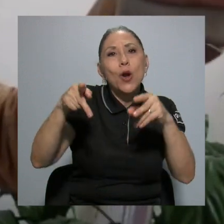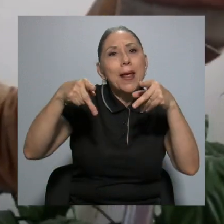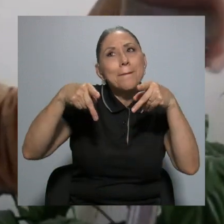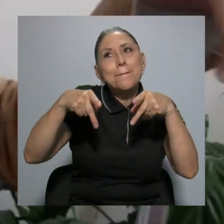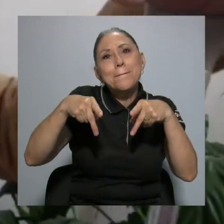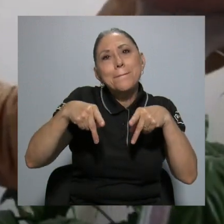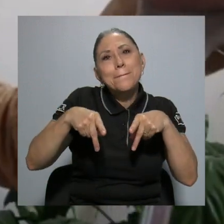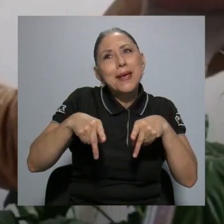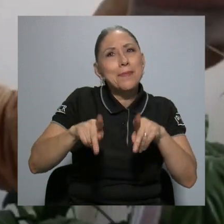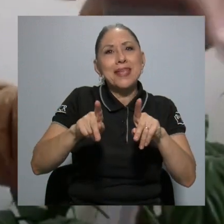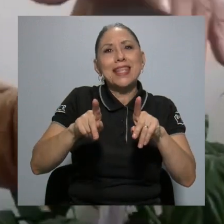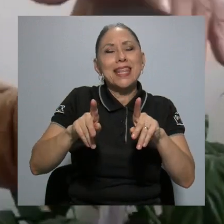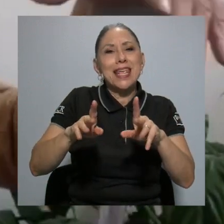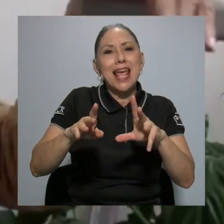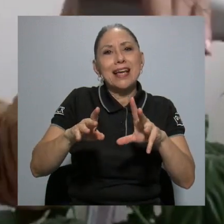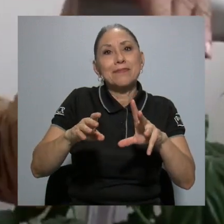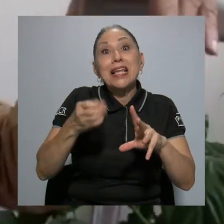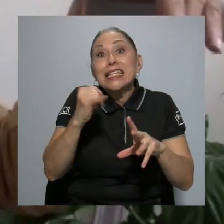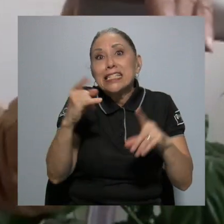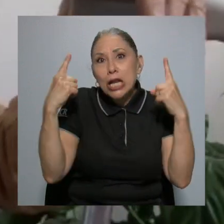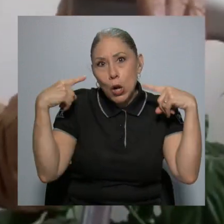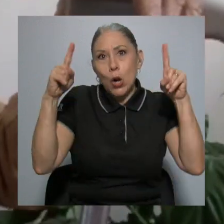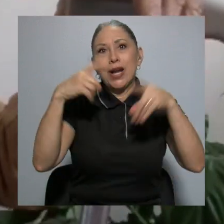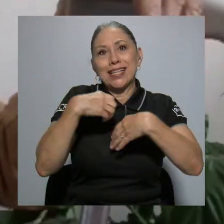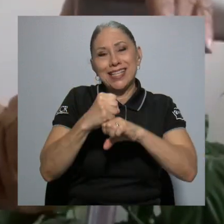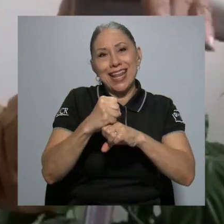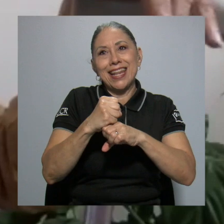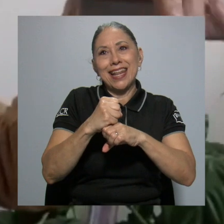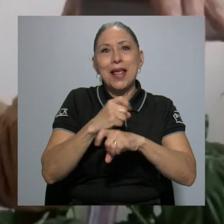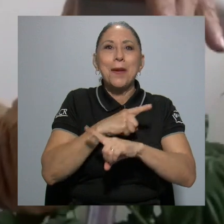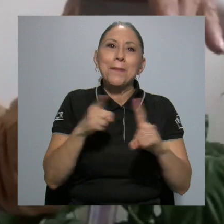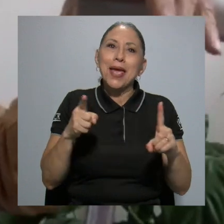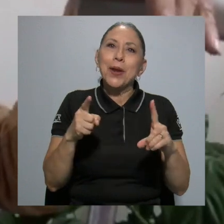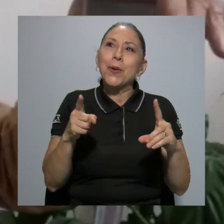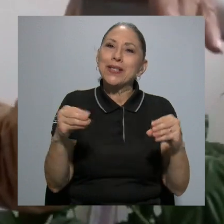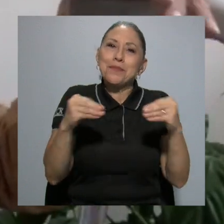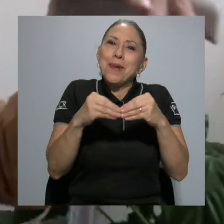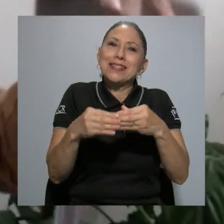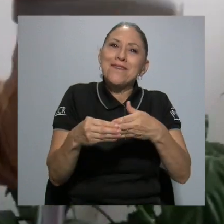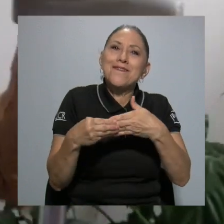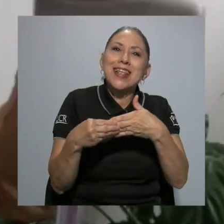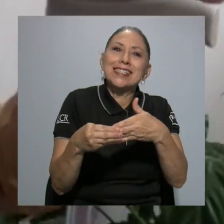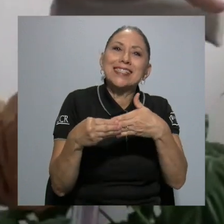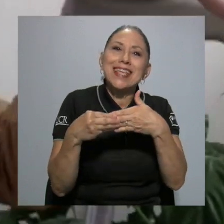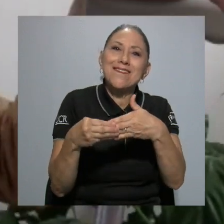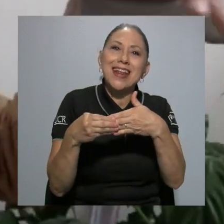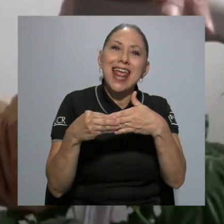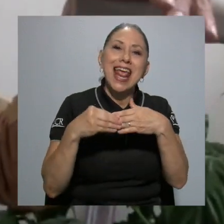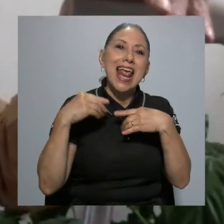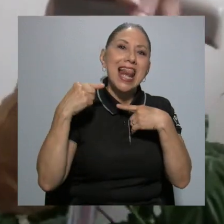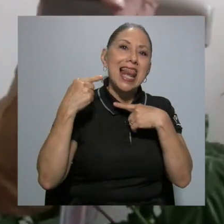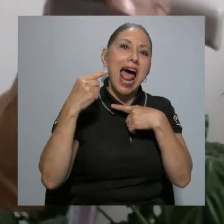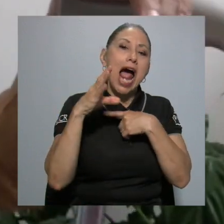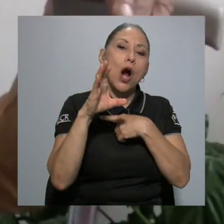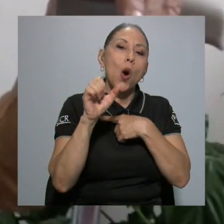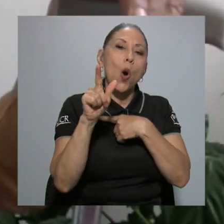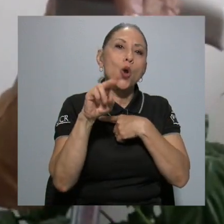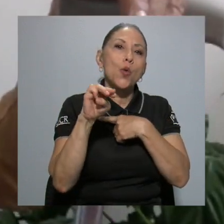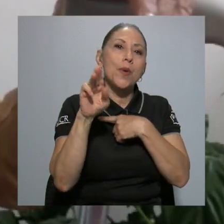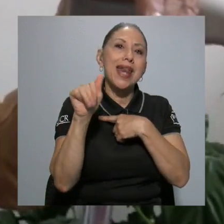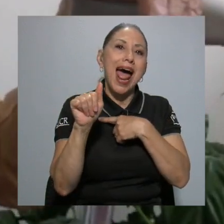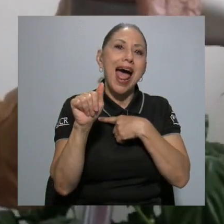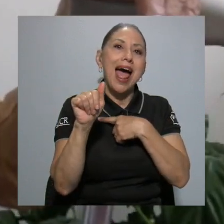logra hacer, ¿no? Es más flexible la columna vertebral al no estar fusionada. Entonces,